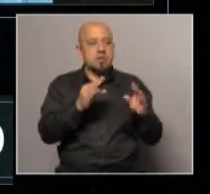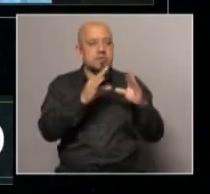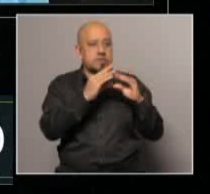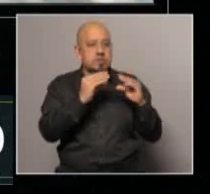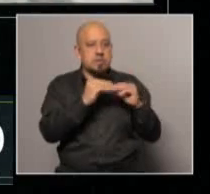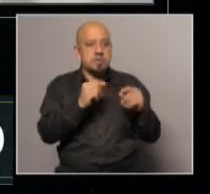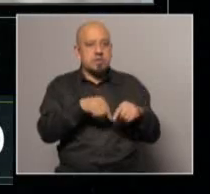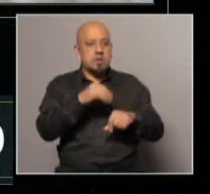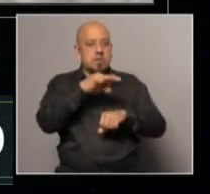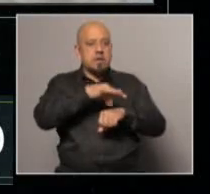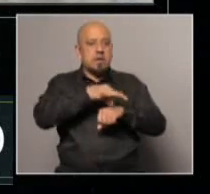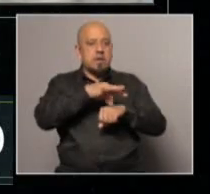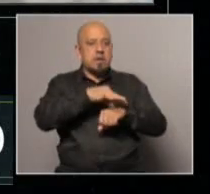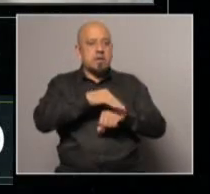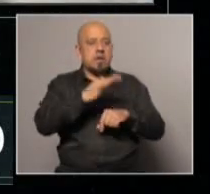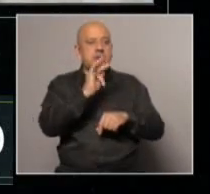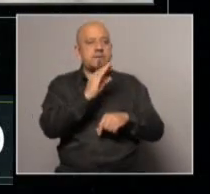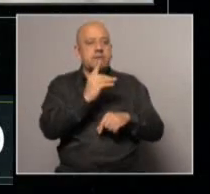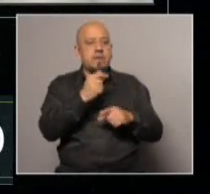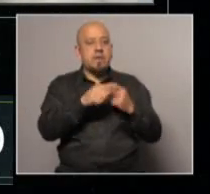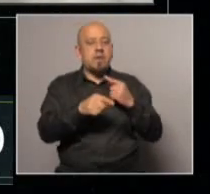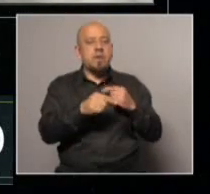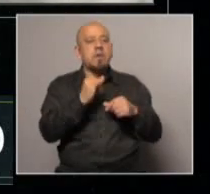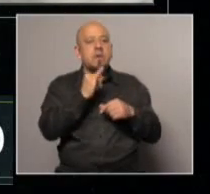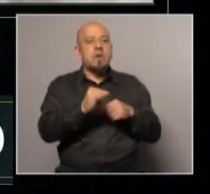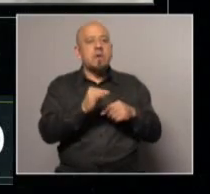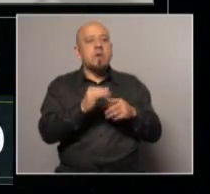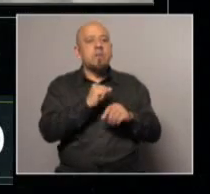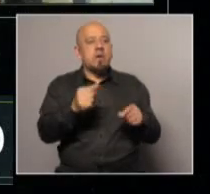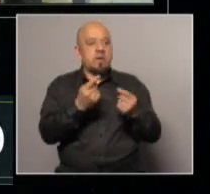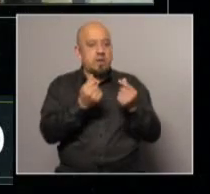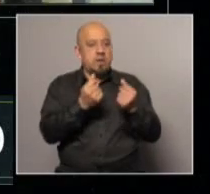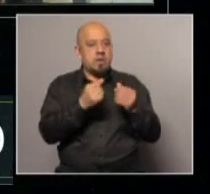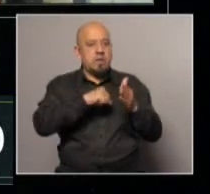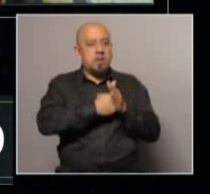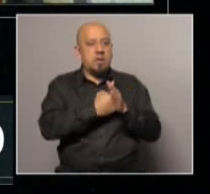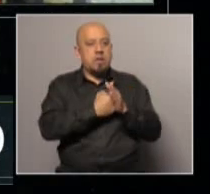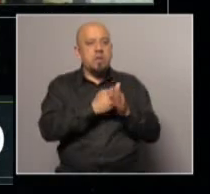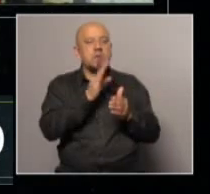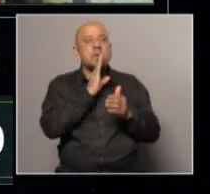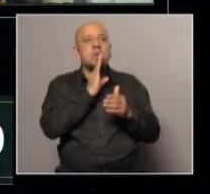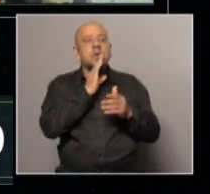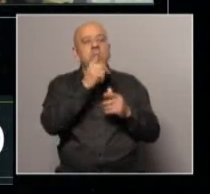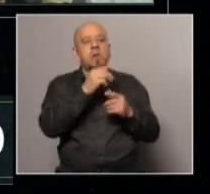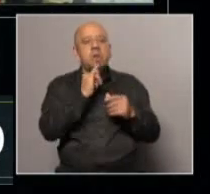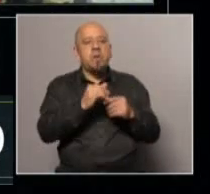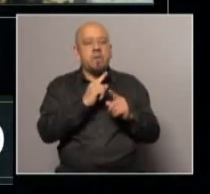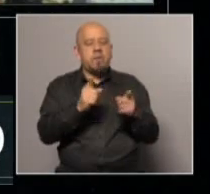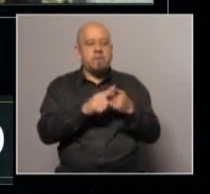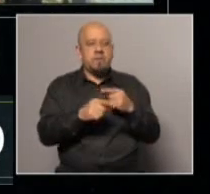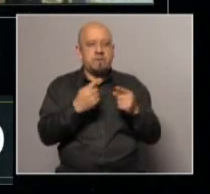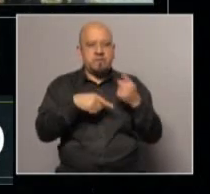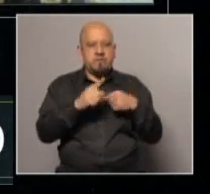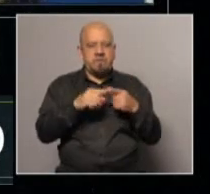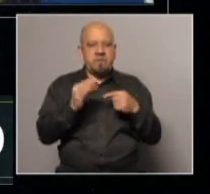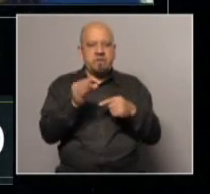los medicamentos aprobados por la FDA de cannabis medicinal sí pueden ser bancarizados. El tema es qué considera Estados Unidos totalmente medicinal o no. Entonces,